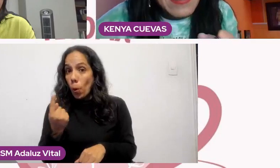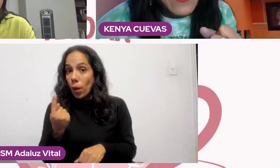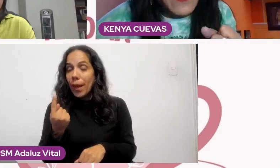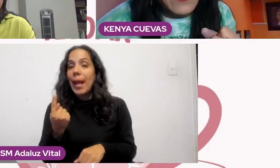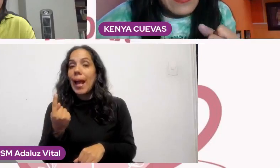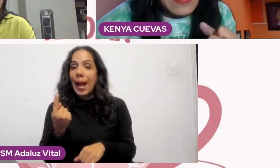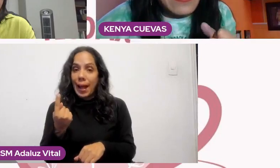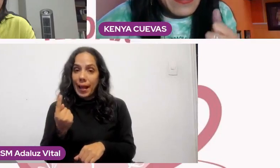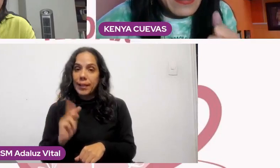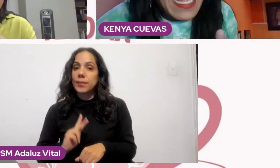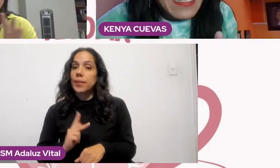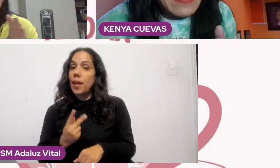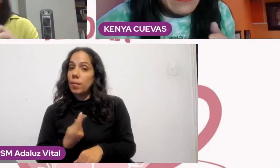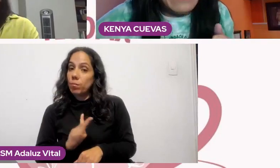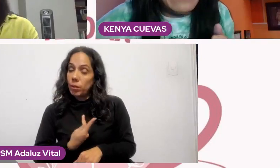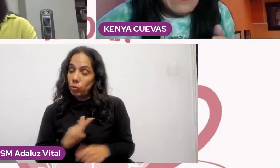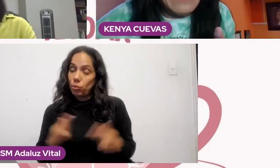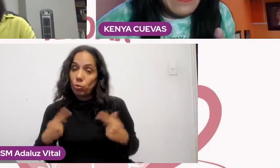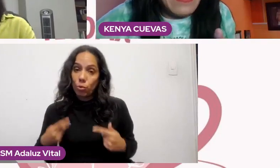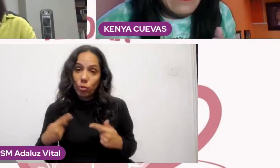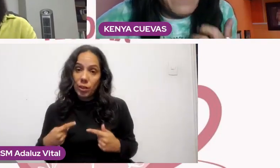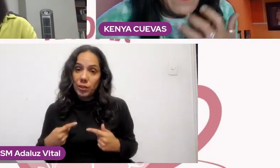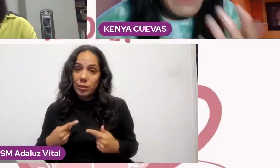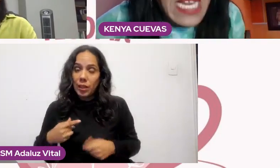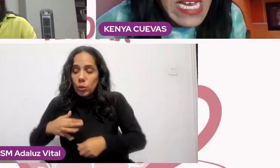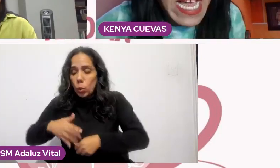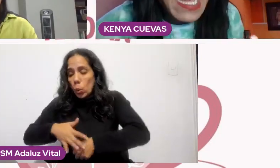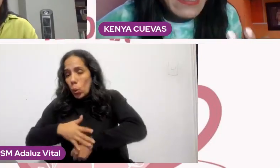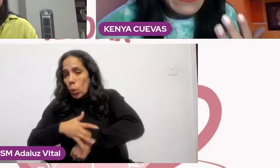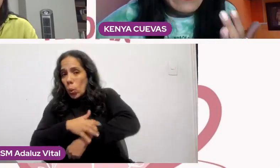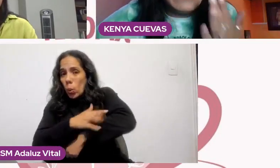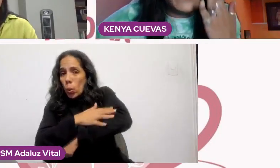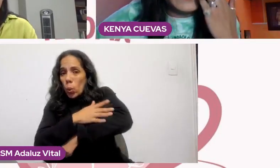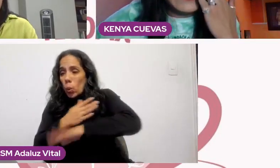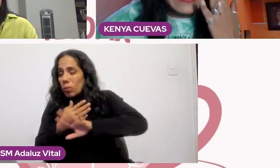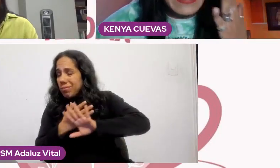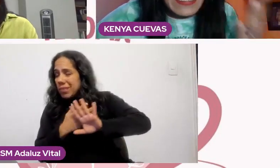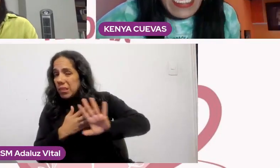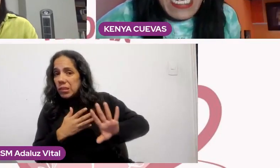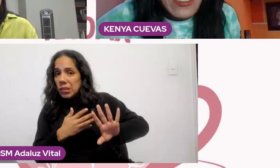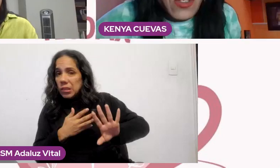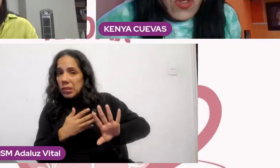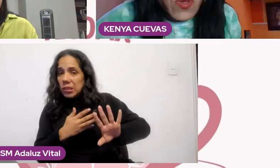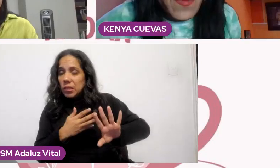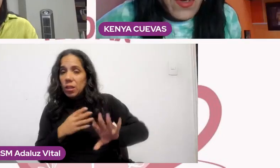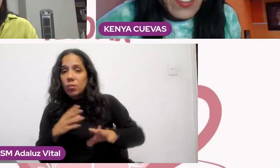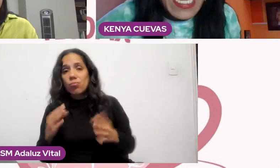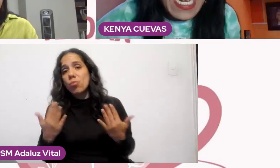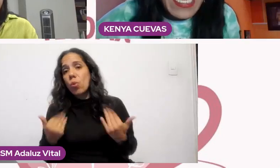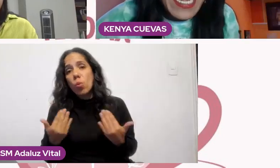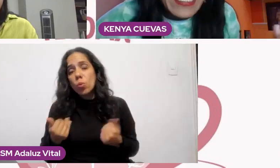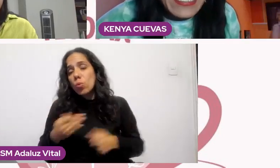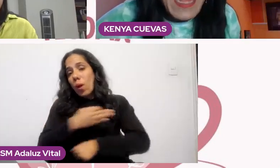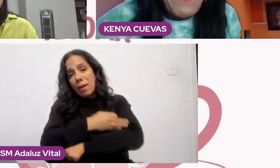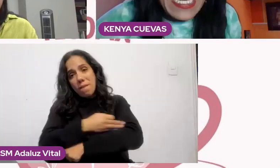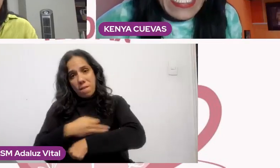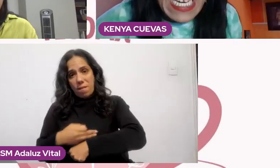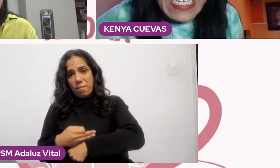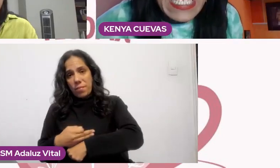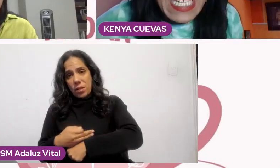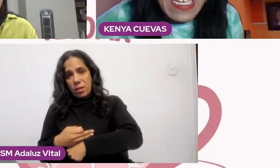emociones, ¿no? De red, de familia. Entonces, el crear estos grupos genera